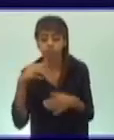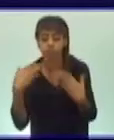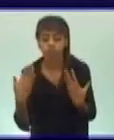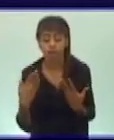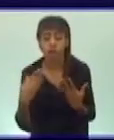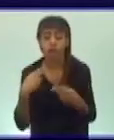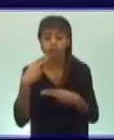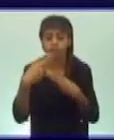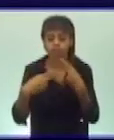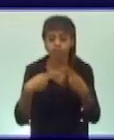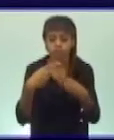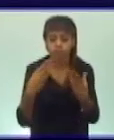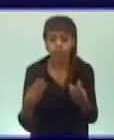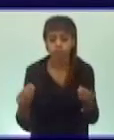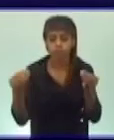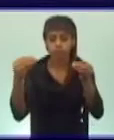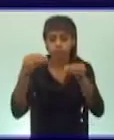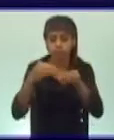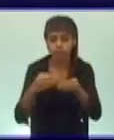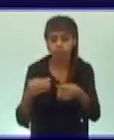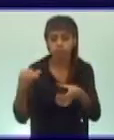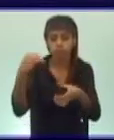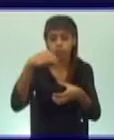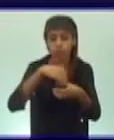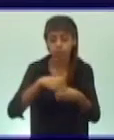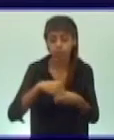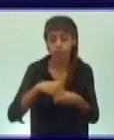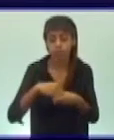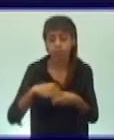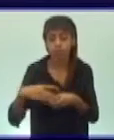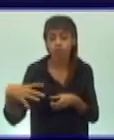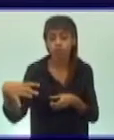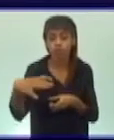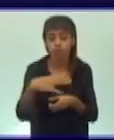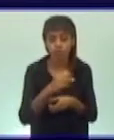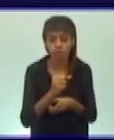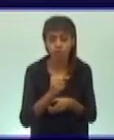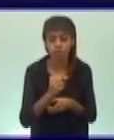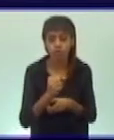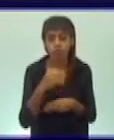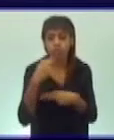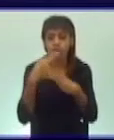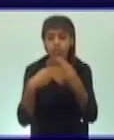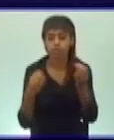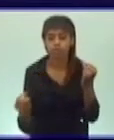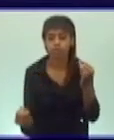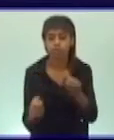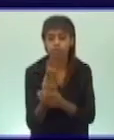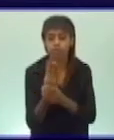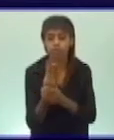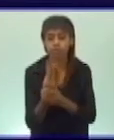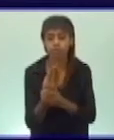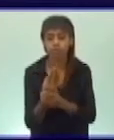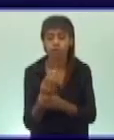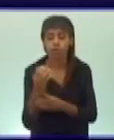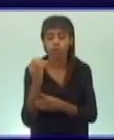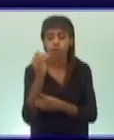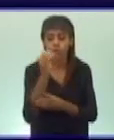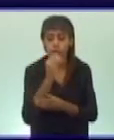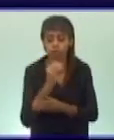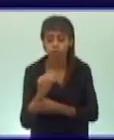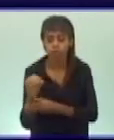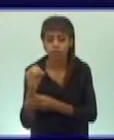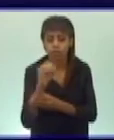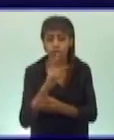proceso de unificación de estas organizaciones y se crea entonces lo que se conoce como las Organizaciones